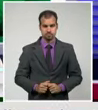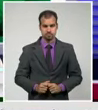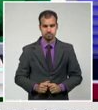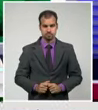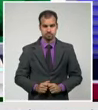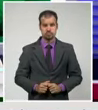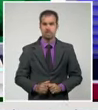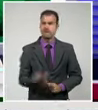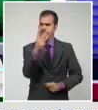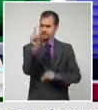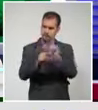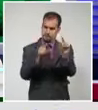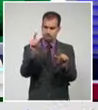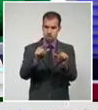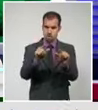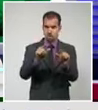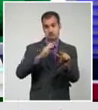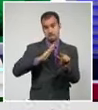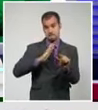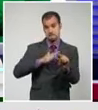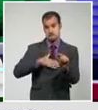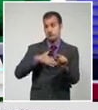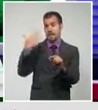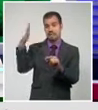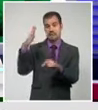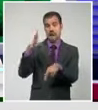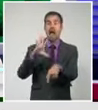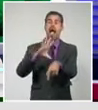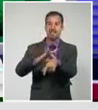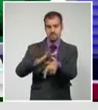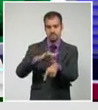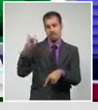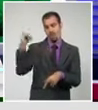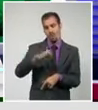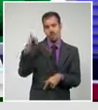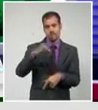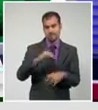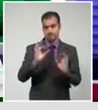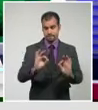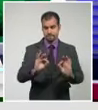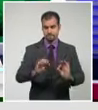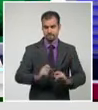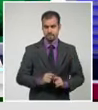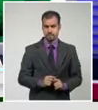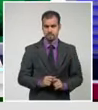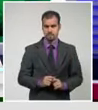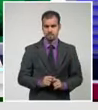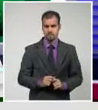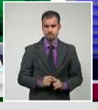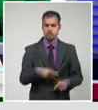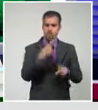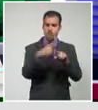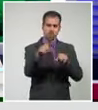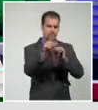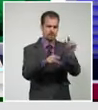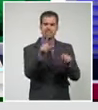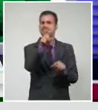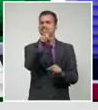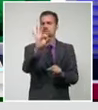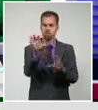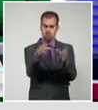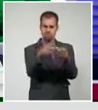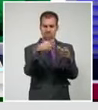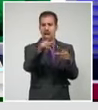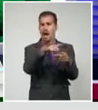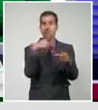fuente de infección en el exterior del país, y en 18 se trabaja para precisar la fuente